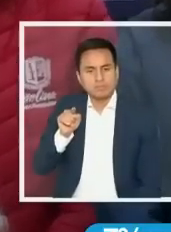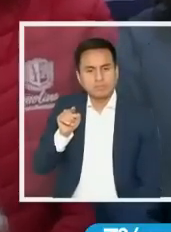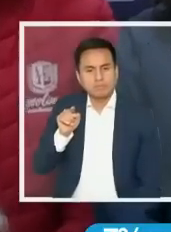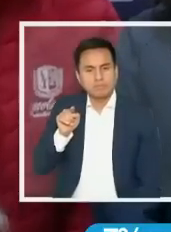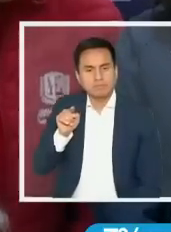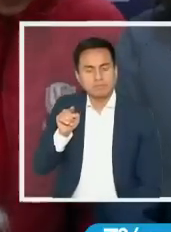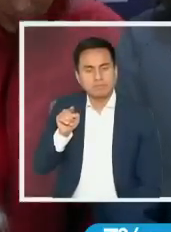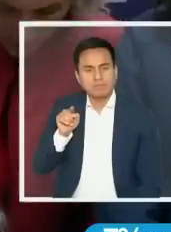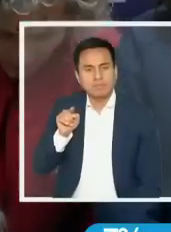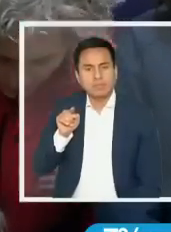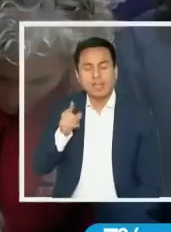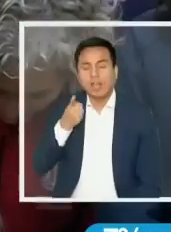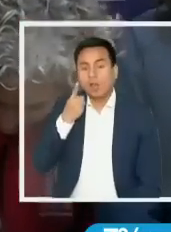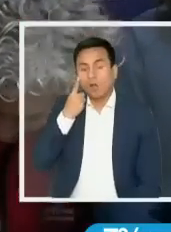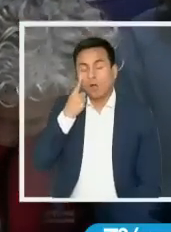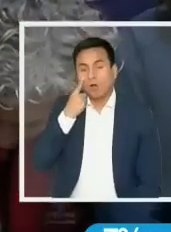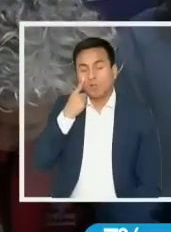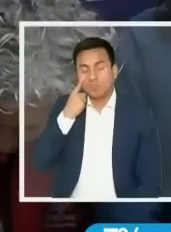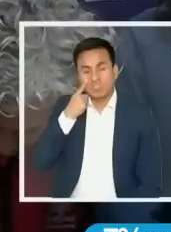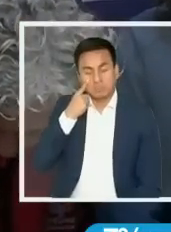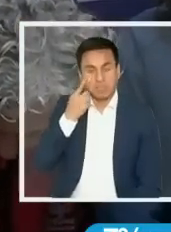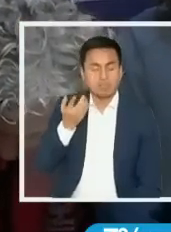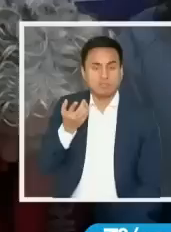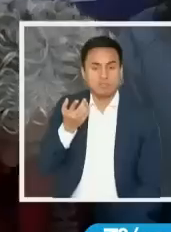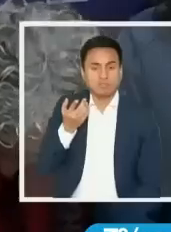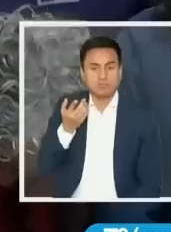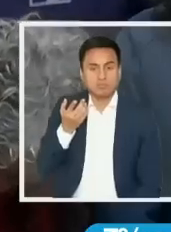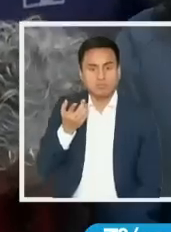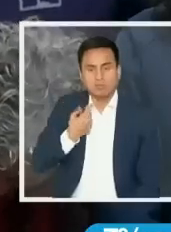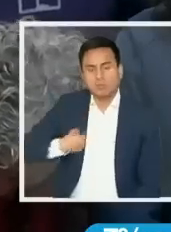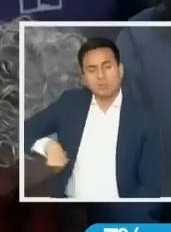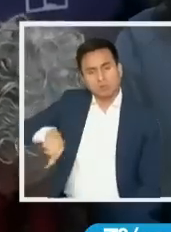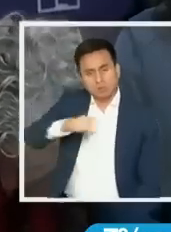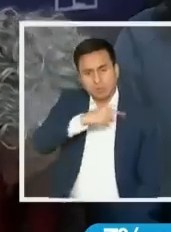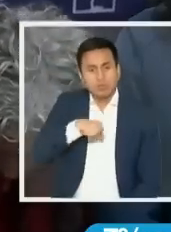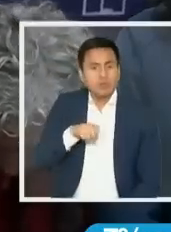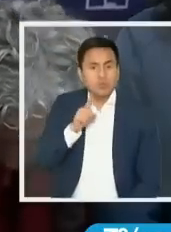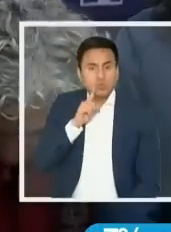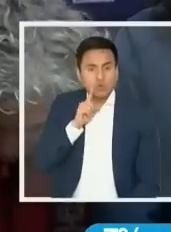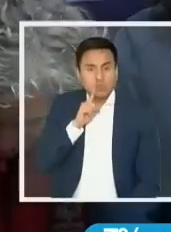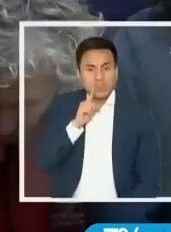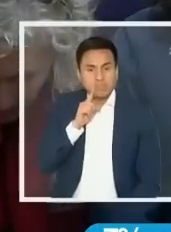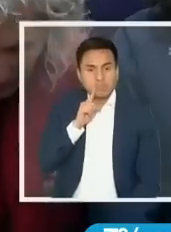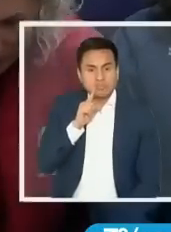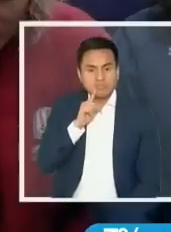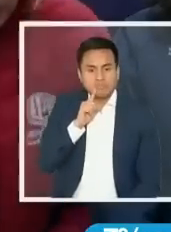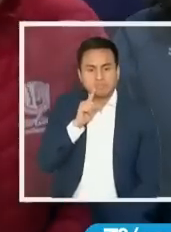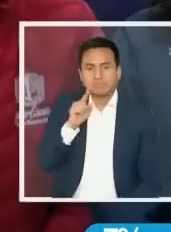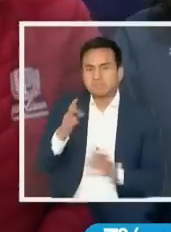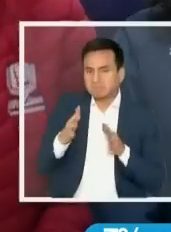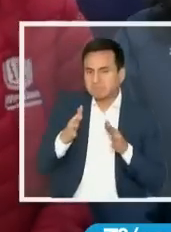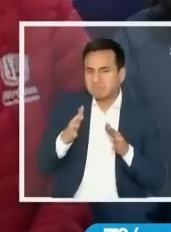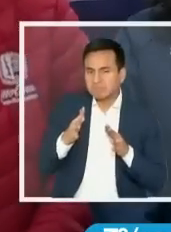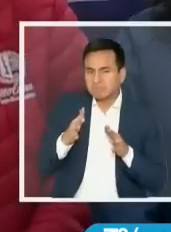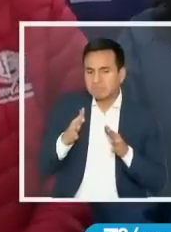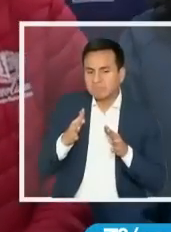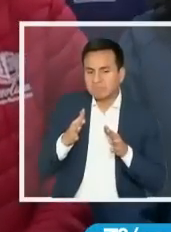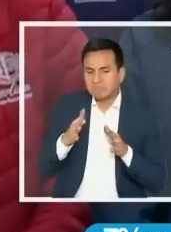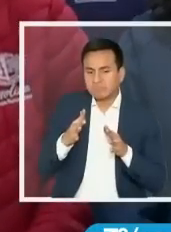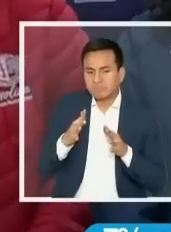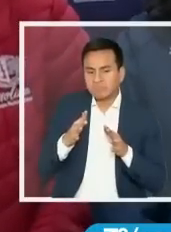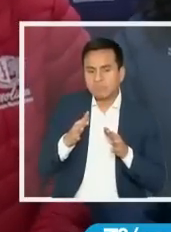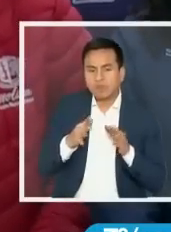Y el conocimiento que nosotros tuvimos fue entre